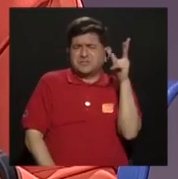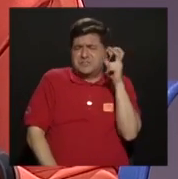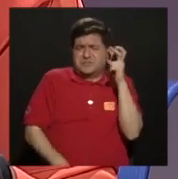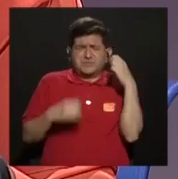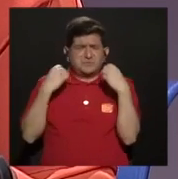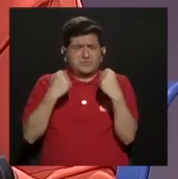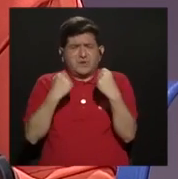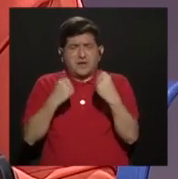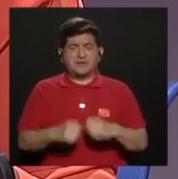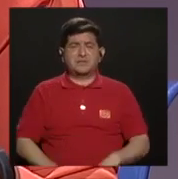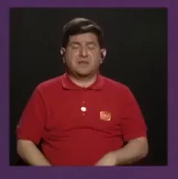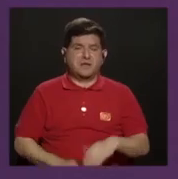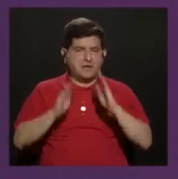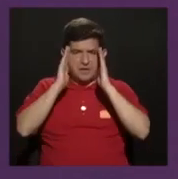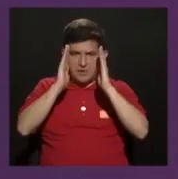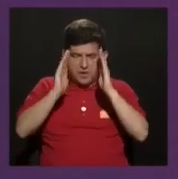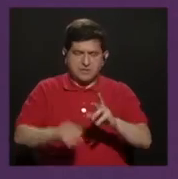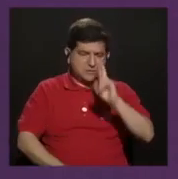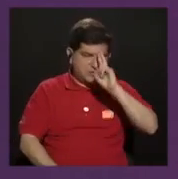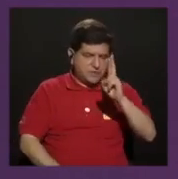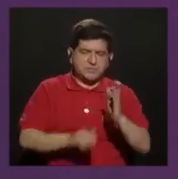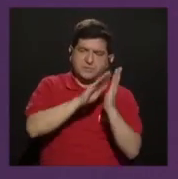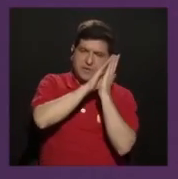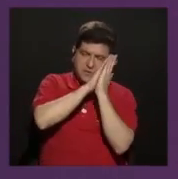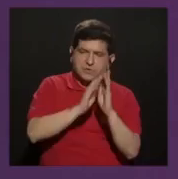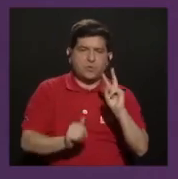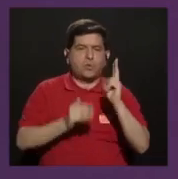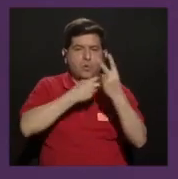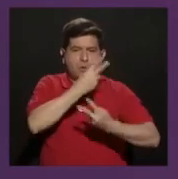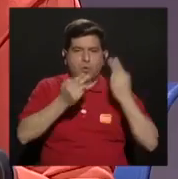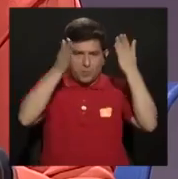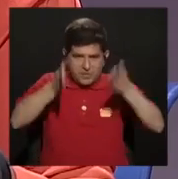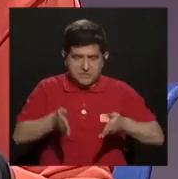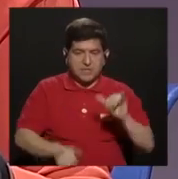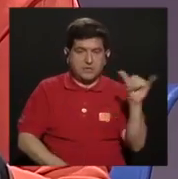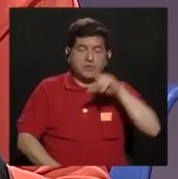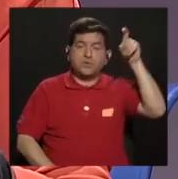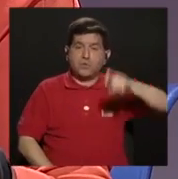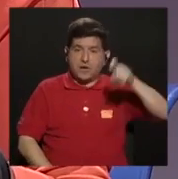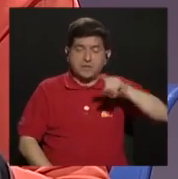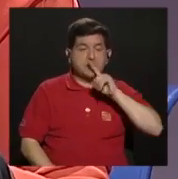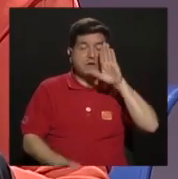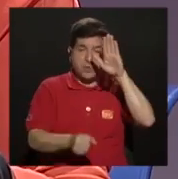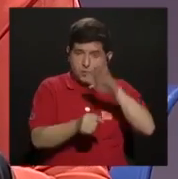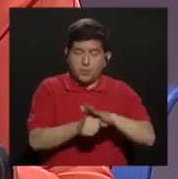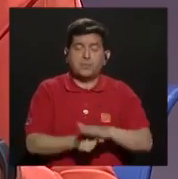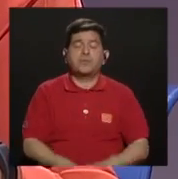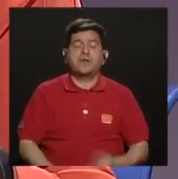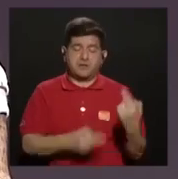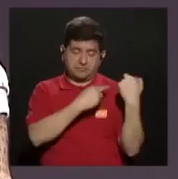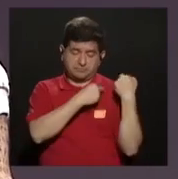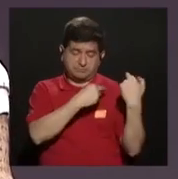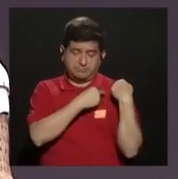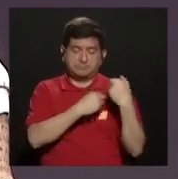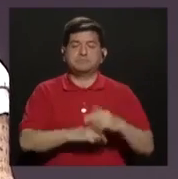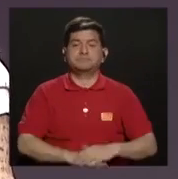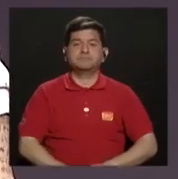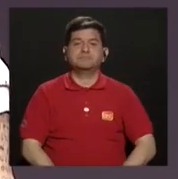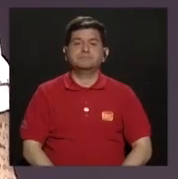de descanso de los vecinos. No solo derechos, es importante que también se exijan que cumplan con sus deberes.